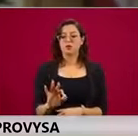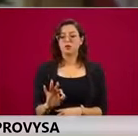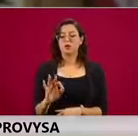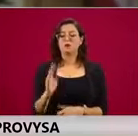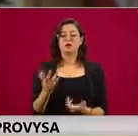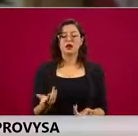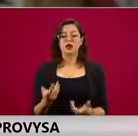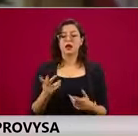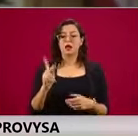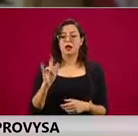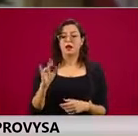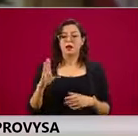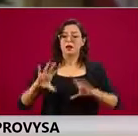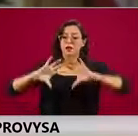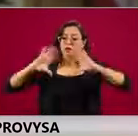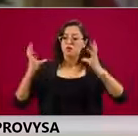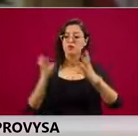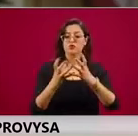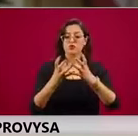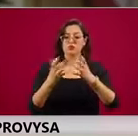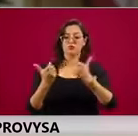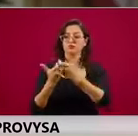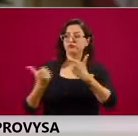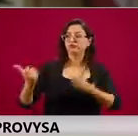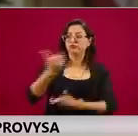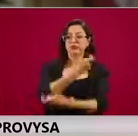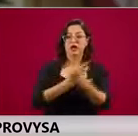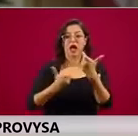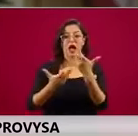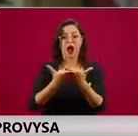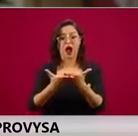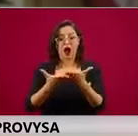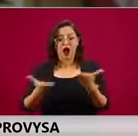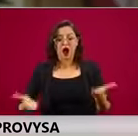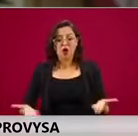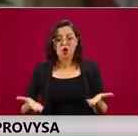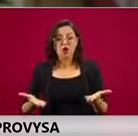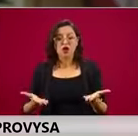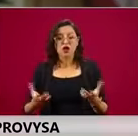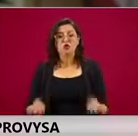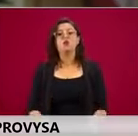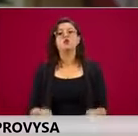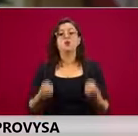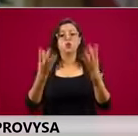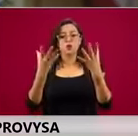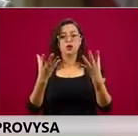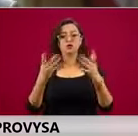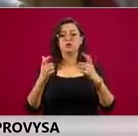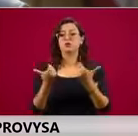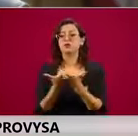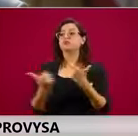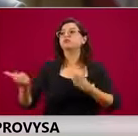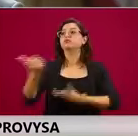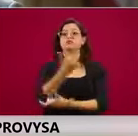Obrador, me convenció el discurso. Dije, no, pues a los votantes